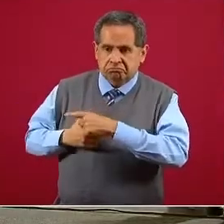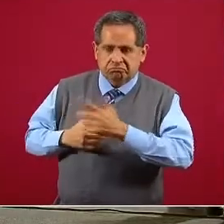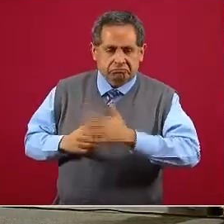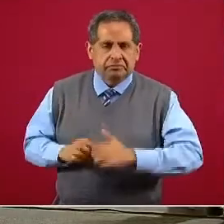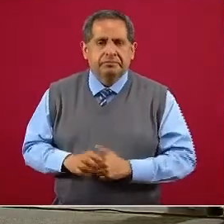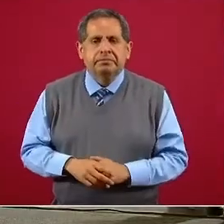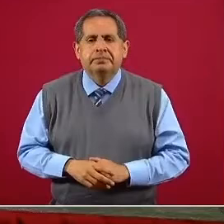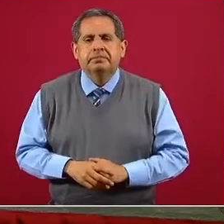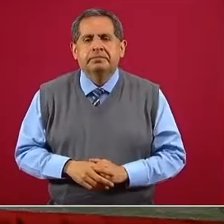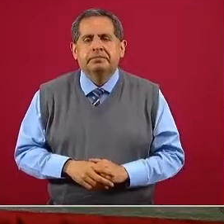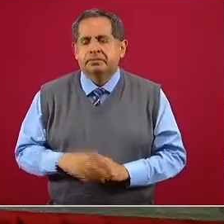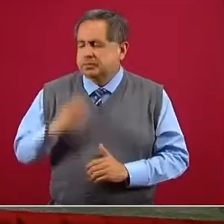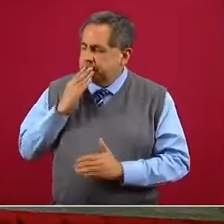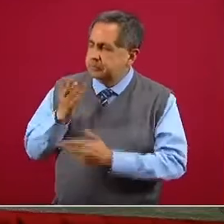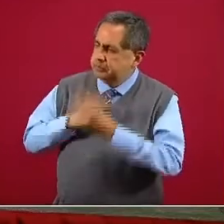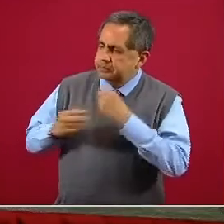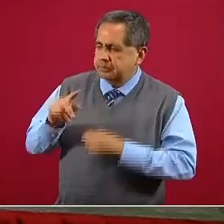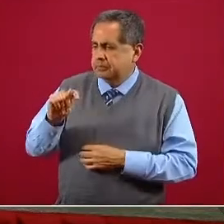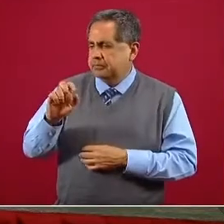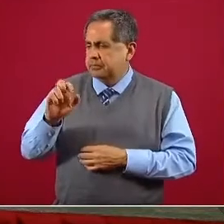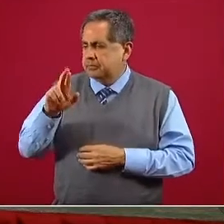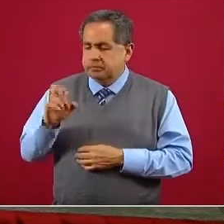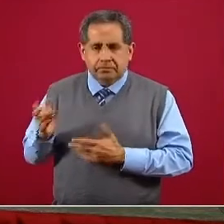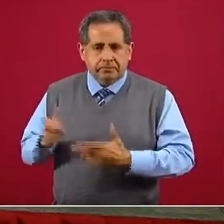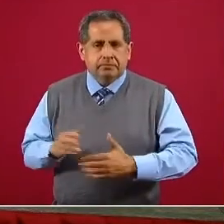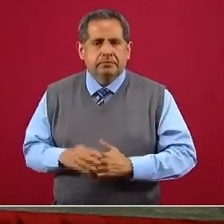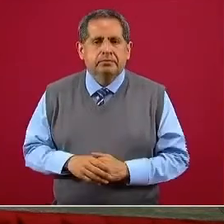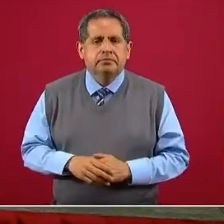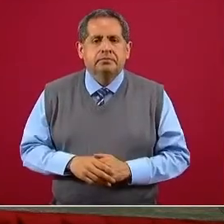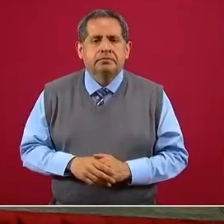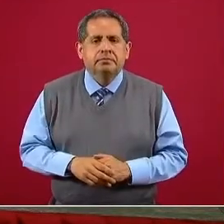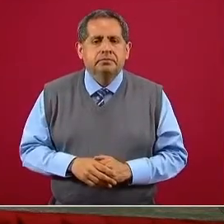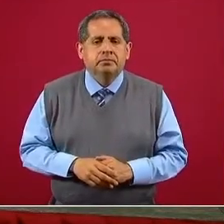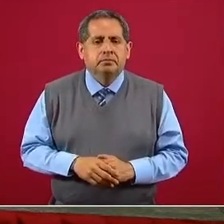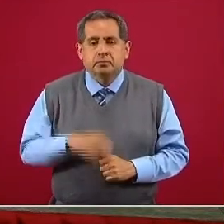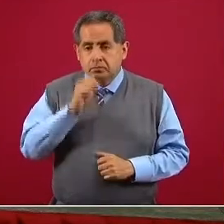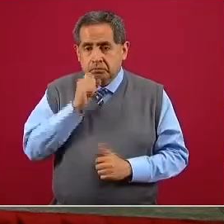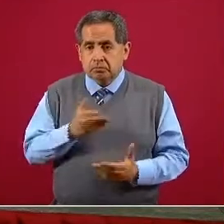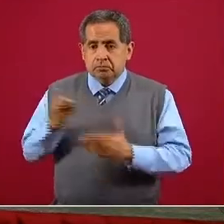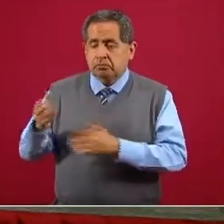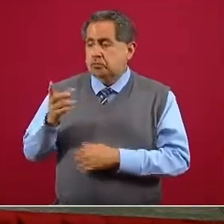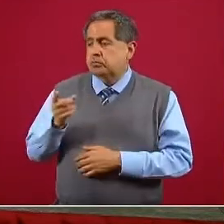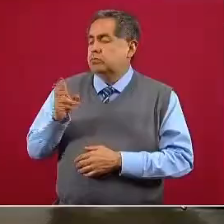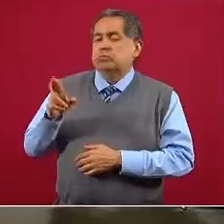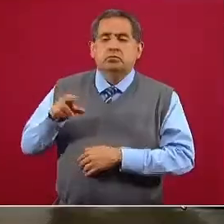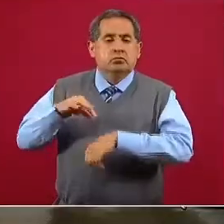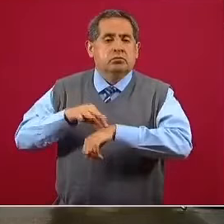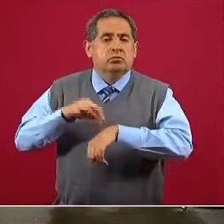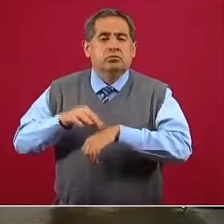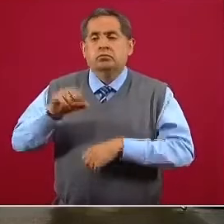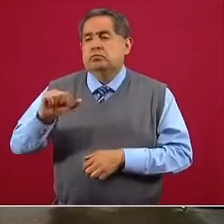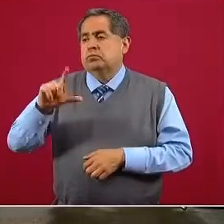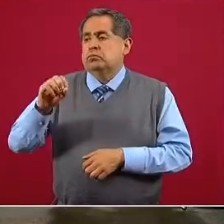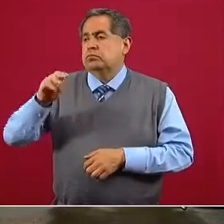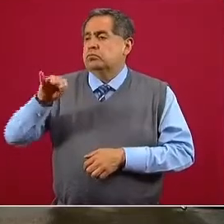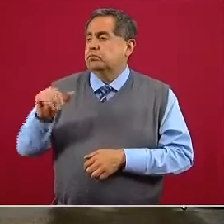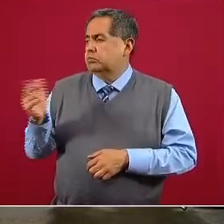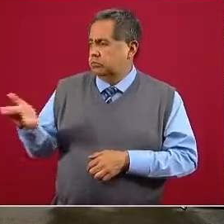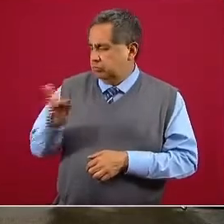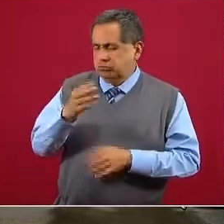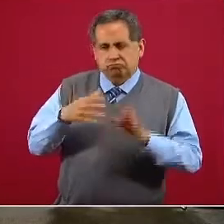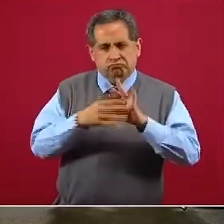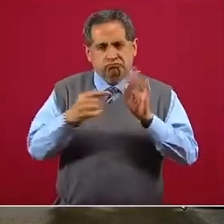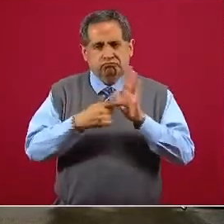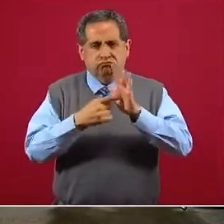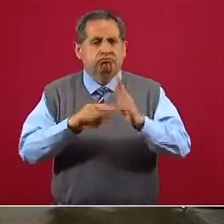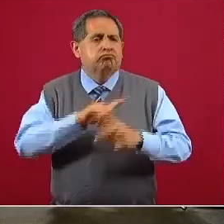¿cierto? Bienvenida, Tere, qué gusto que estés con nosotros. Le pedimos entonces al doctor Salomía, si es tan amable de presentar.